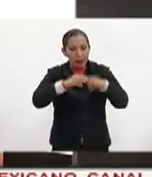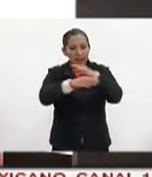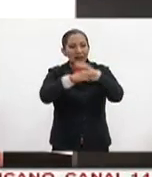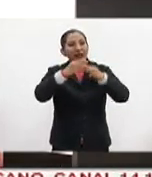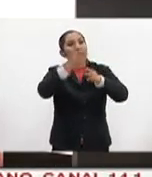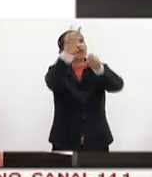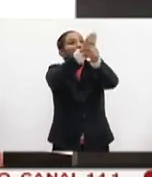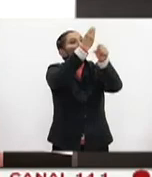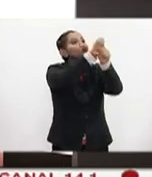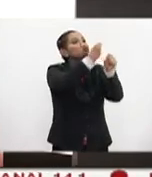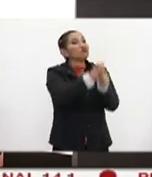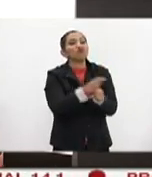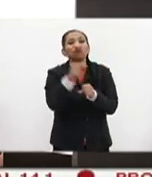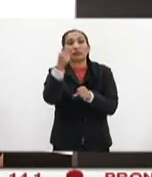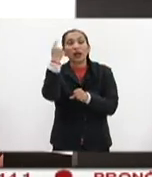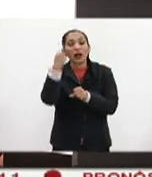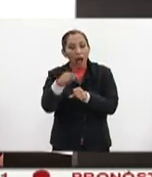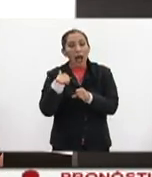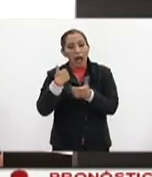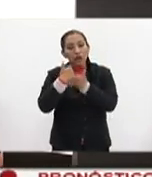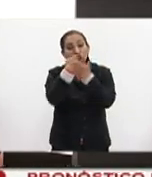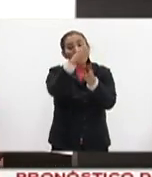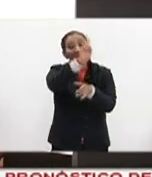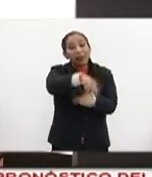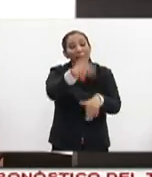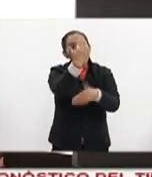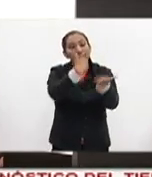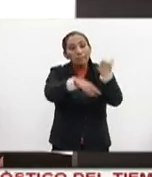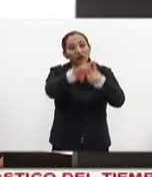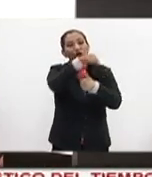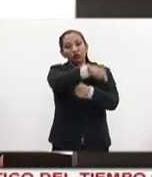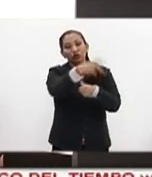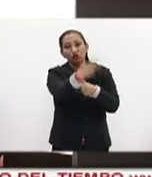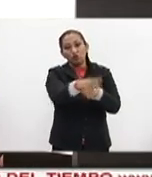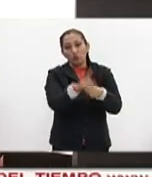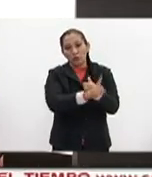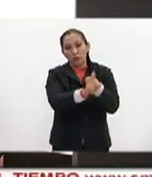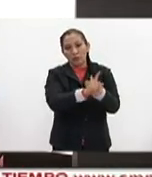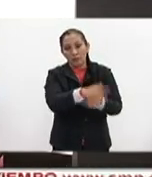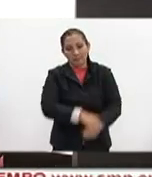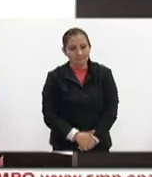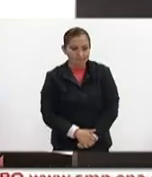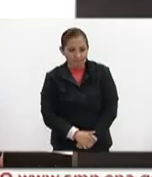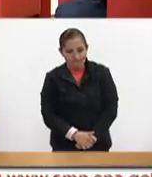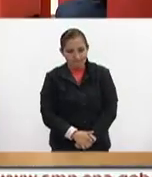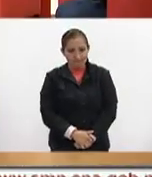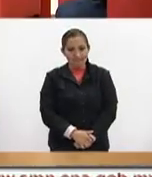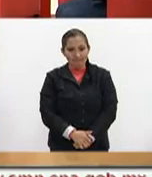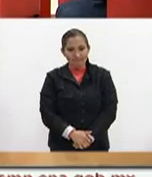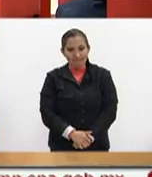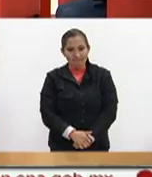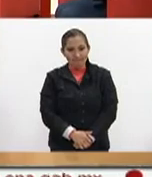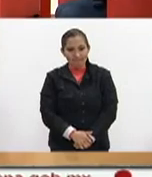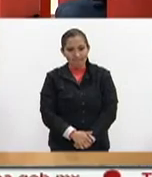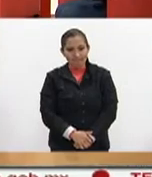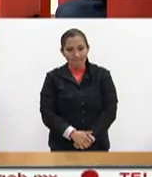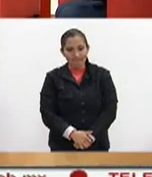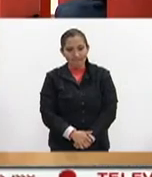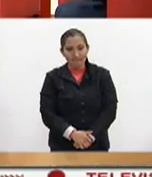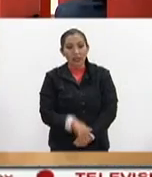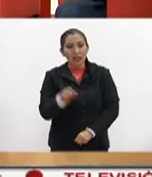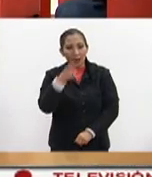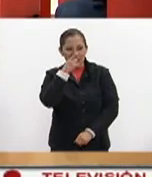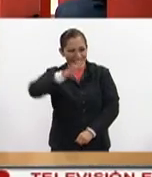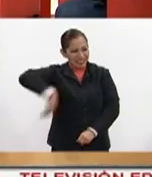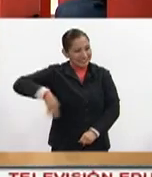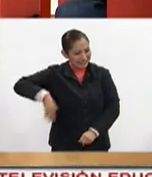de construcción, las cosas que realmente les van a ayudar a salir adelante de este momento tan difícil. Está muy bien concentrado. Sí, y como